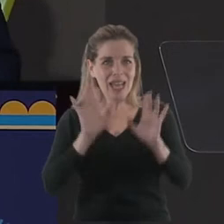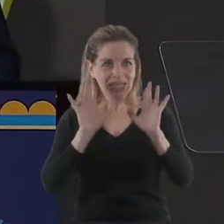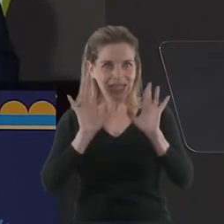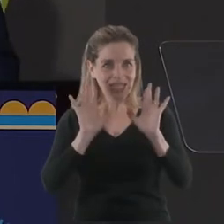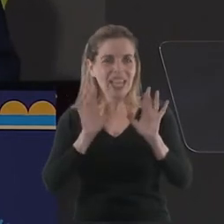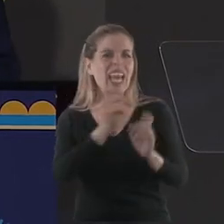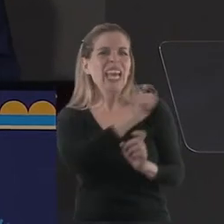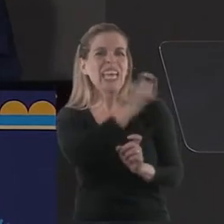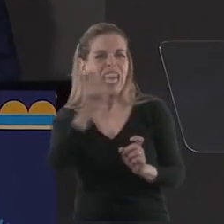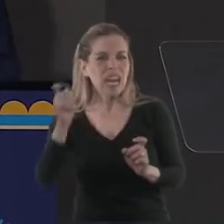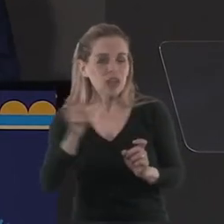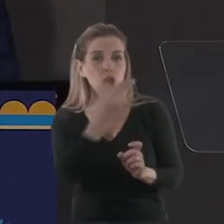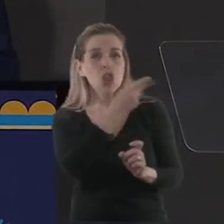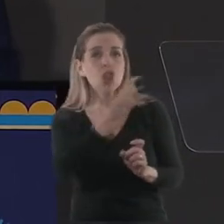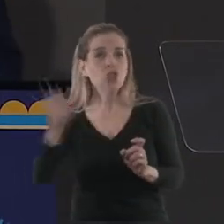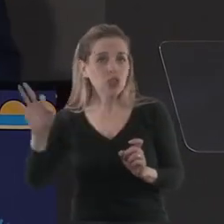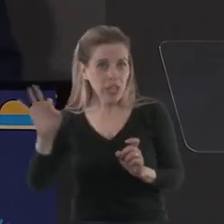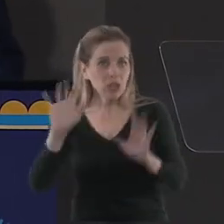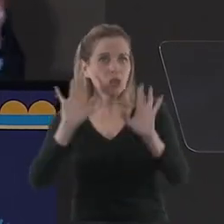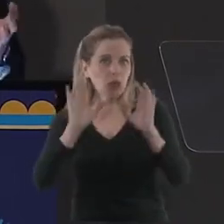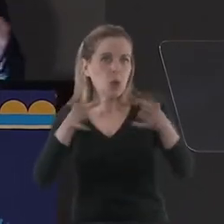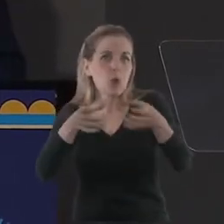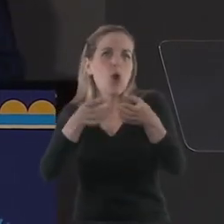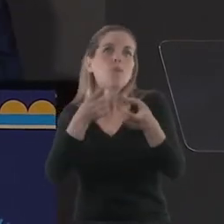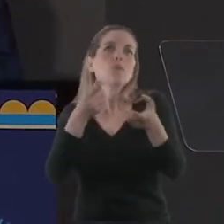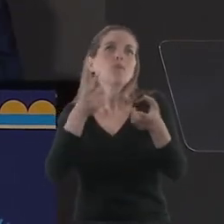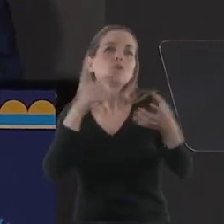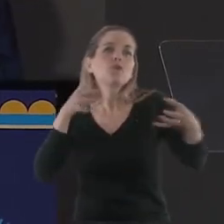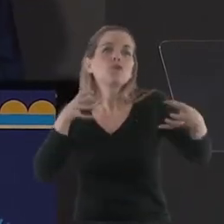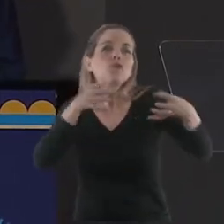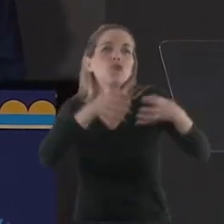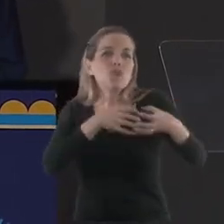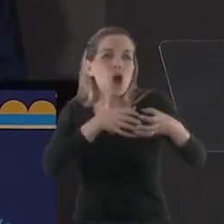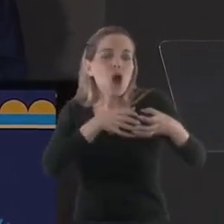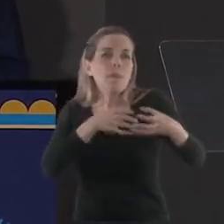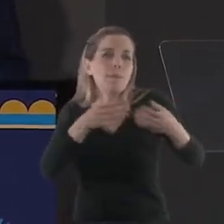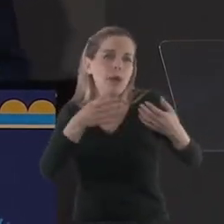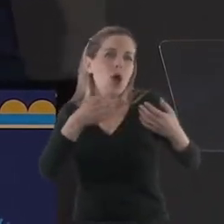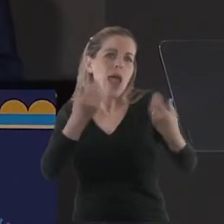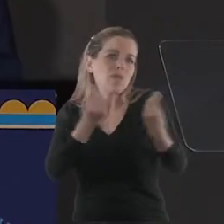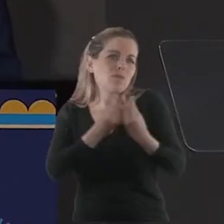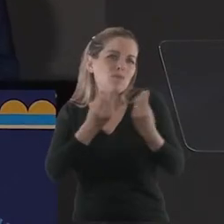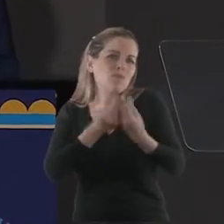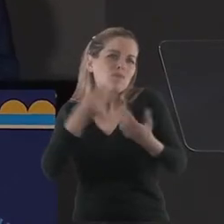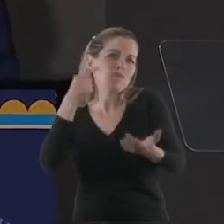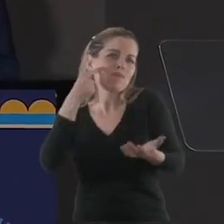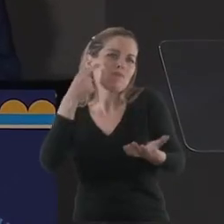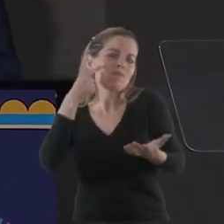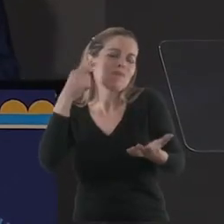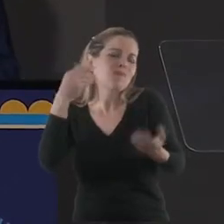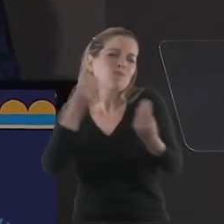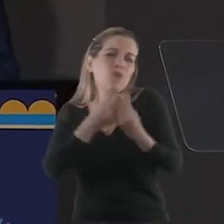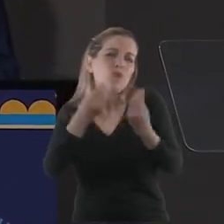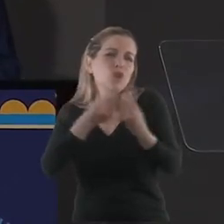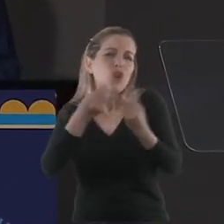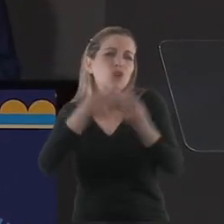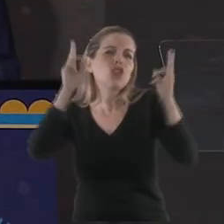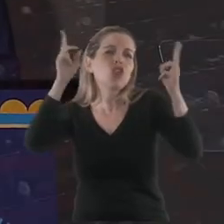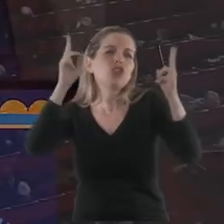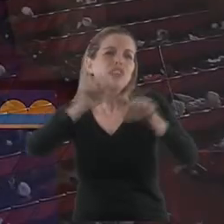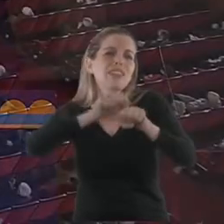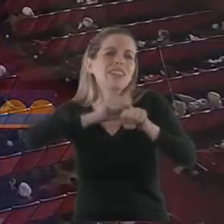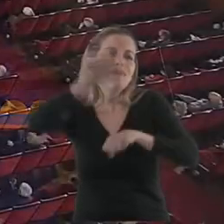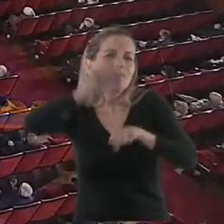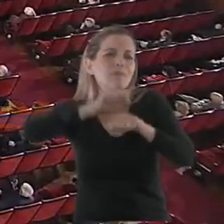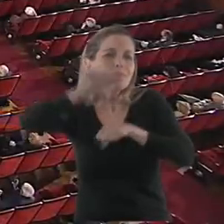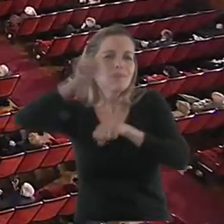personalidades distinguidas son una pequeña muestra de los miles de docentes, graduados, graduadas, que con